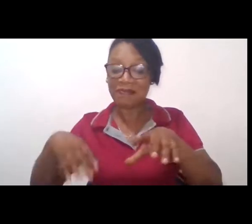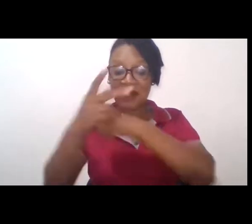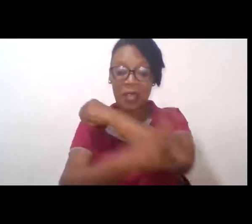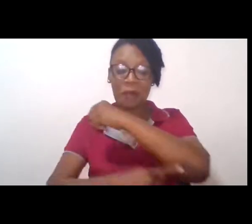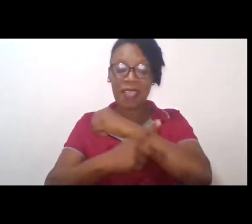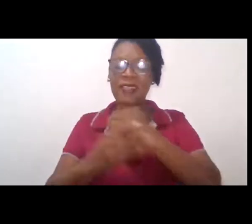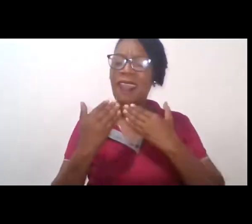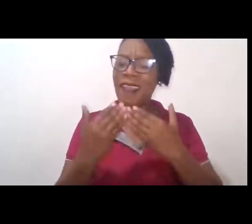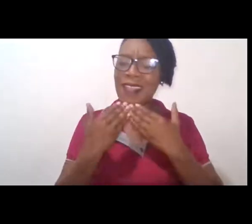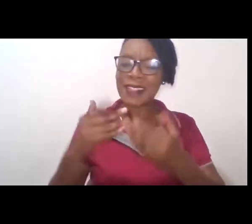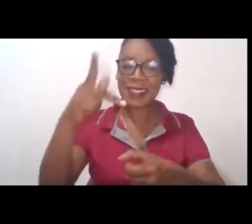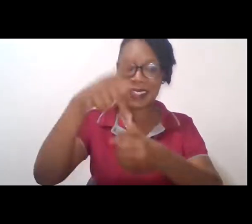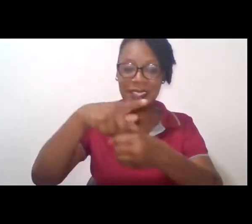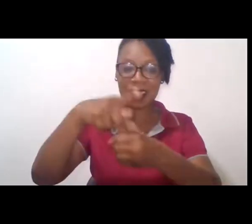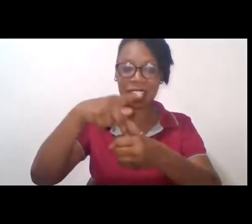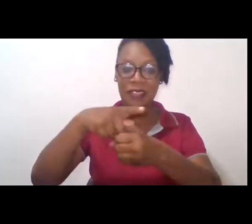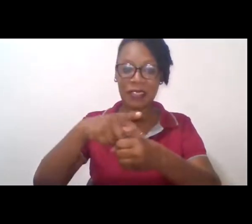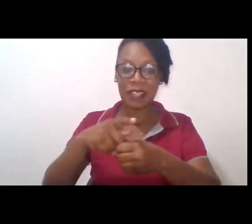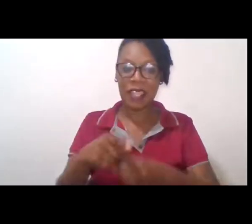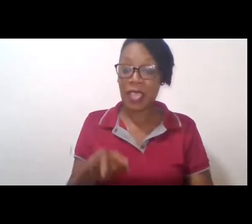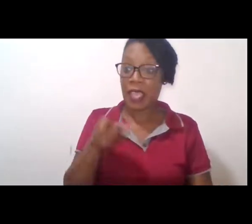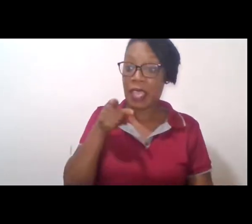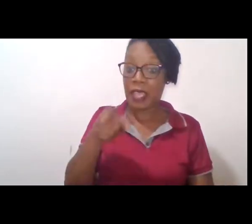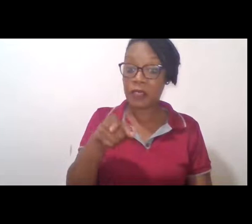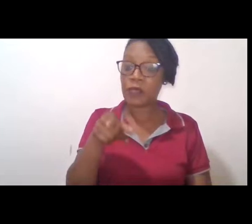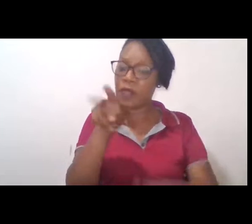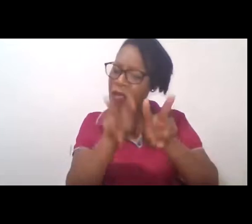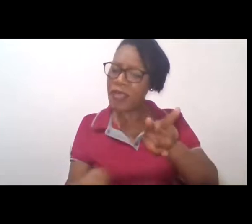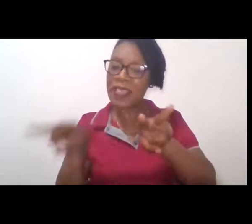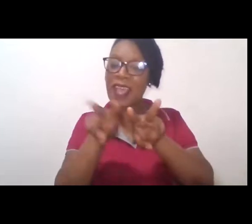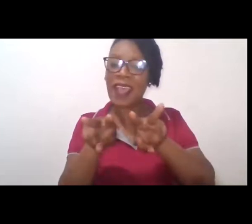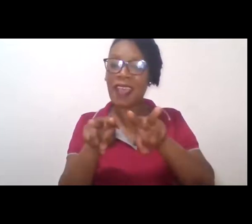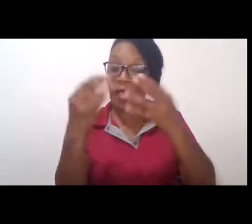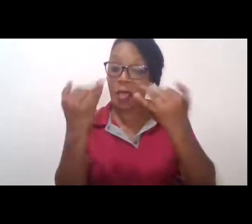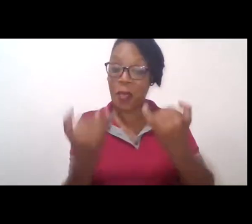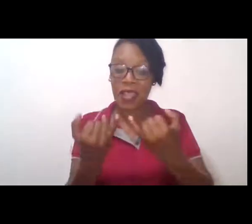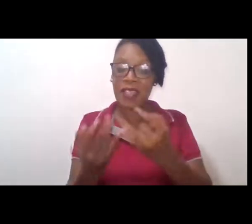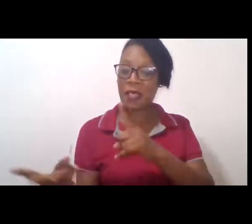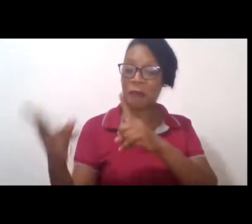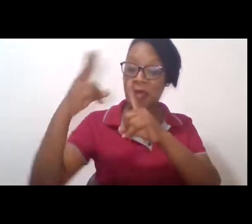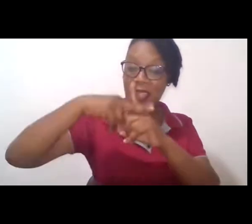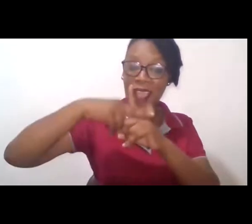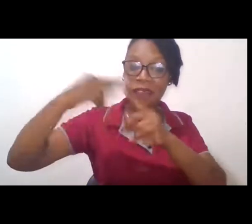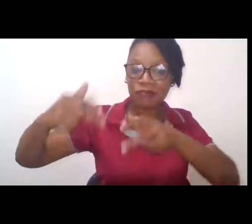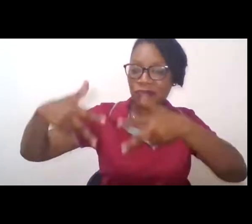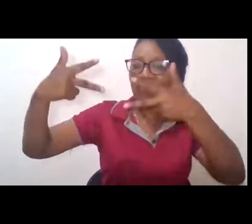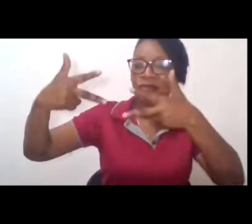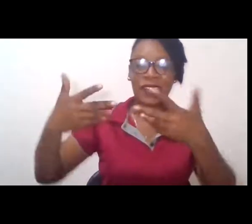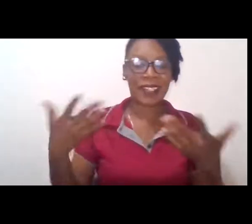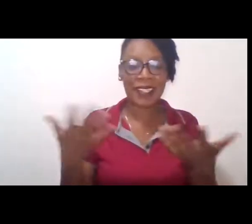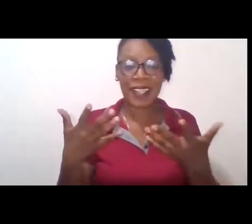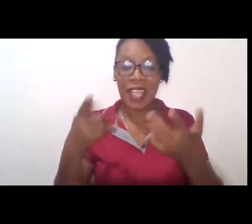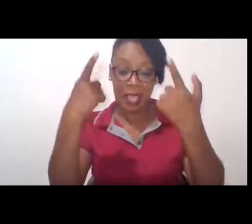participación. Esa es justamente una de las grandes ventajas de la implementación de la herramienta virtual, ¿cuál? Lograr